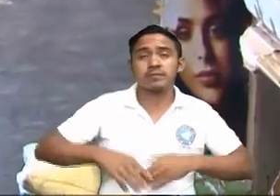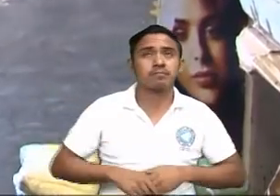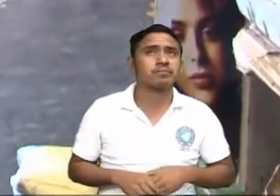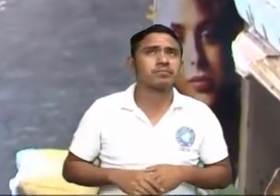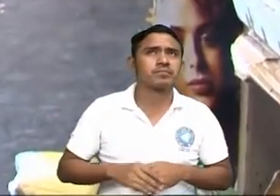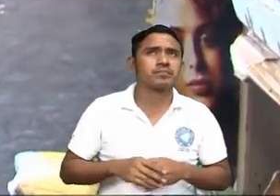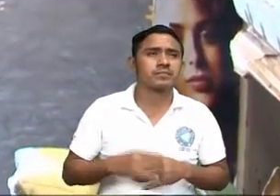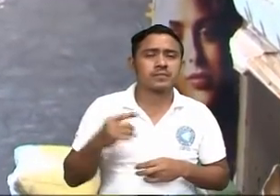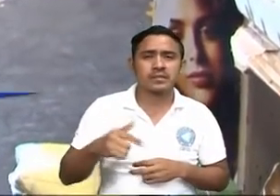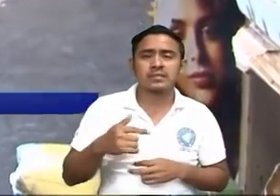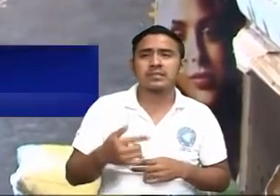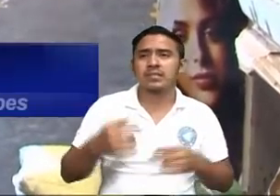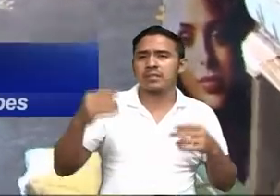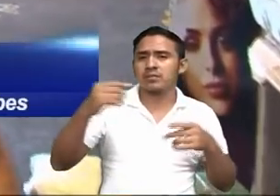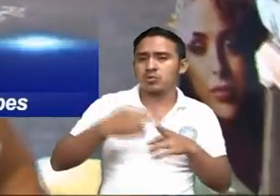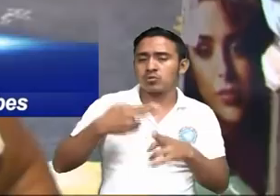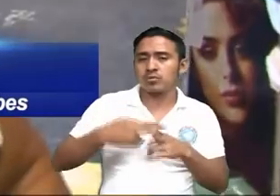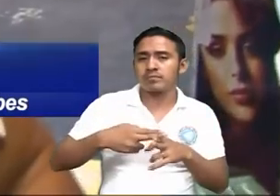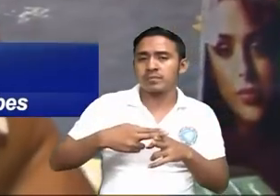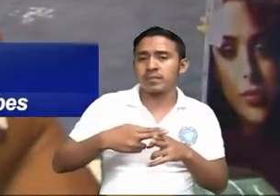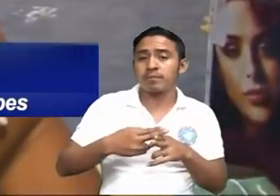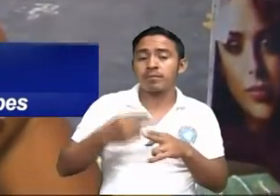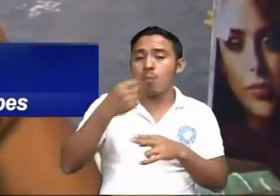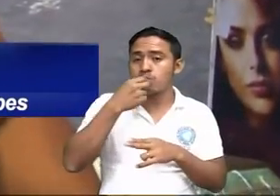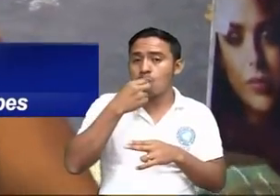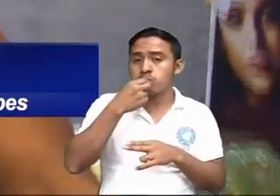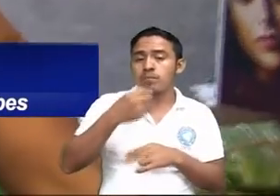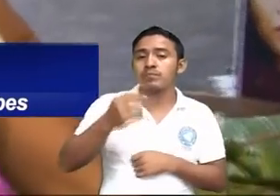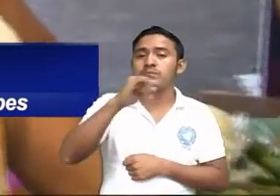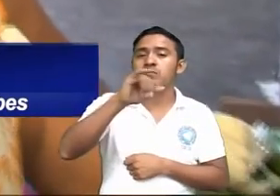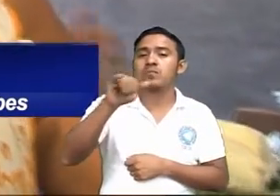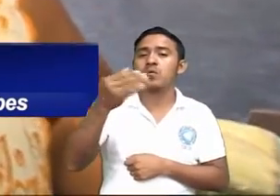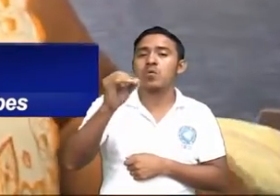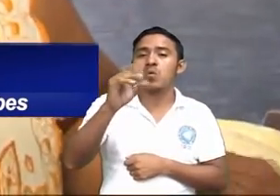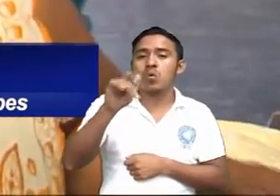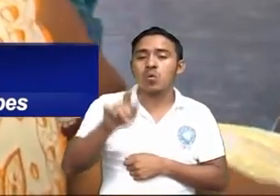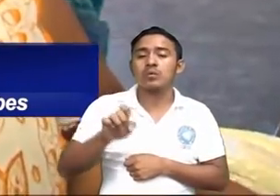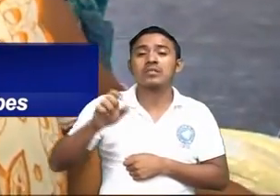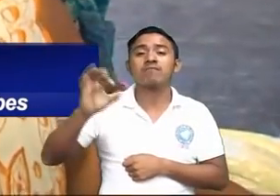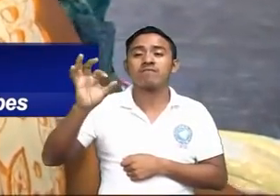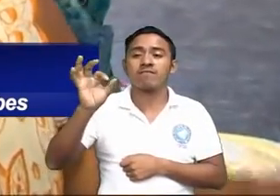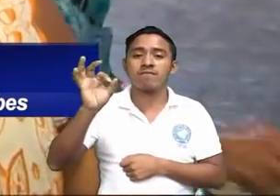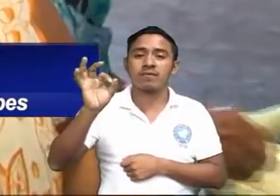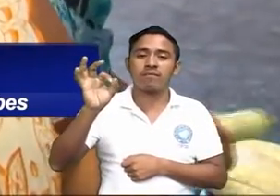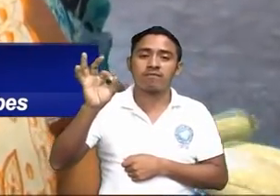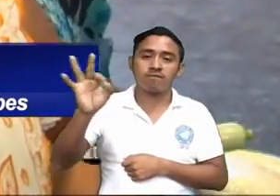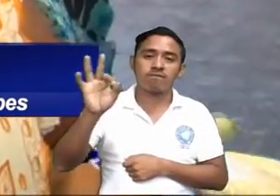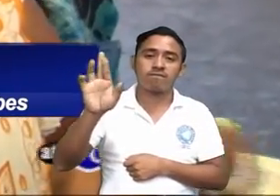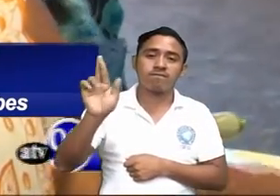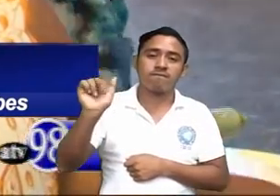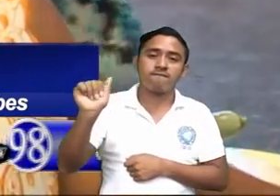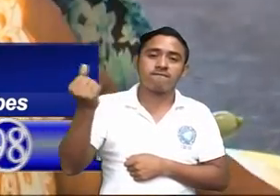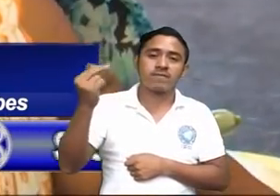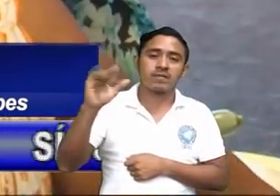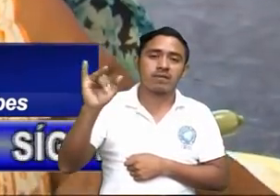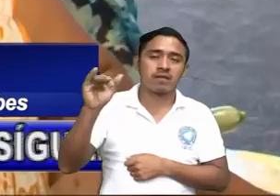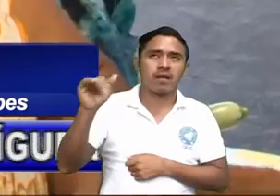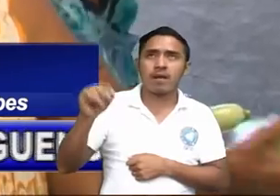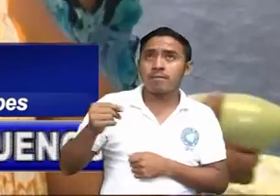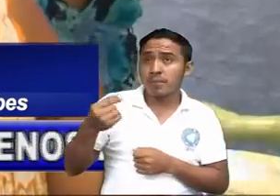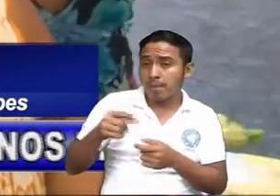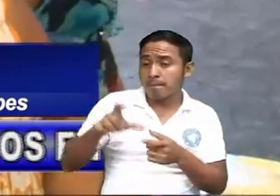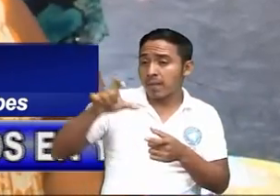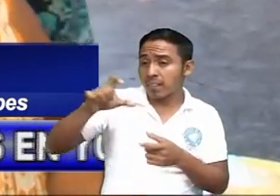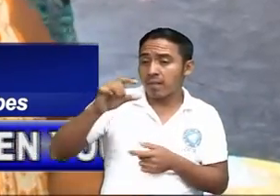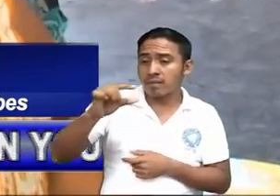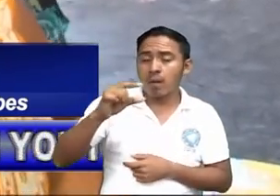jocote inviernero, le llaman jocote San Franciscano. Calidad de jocote. Es un jocote más grande que el jocote normal que estamos